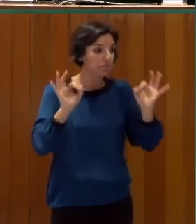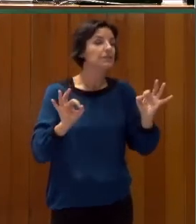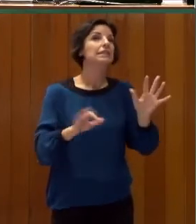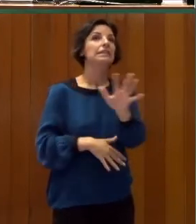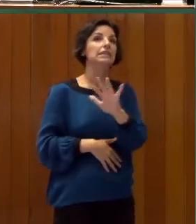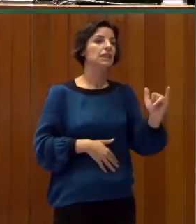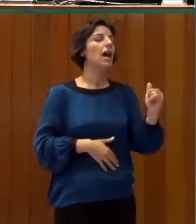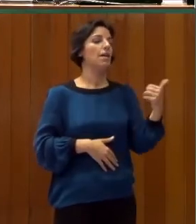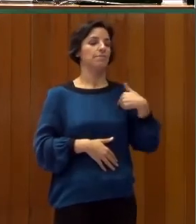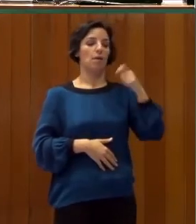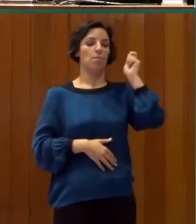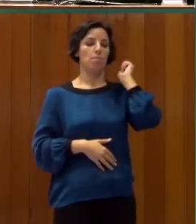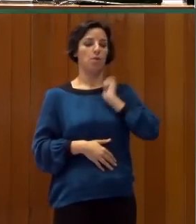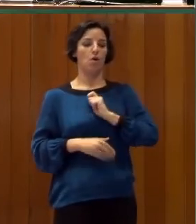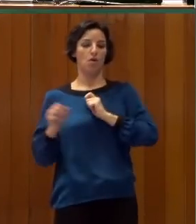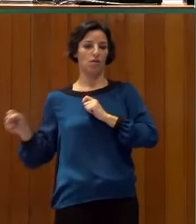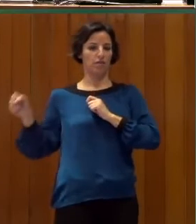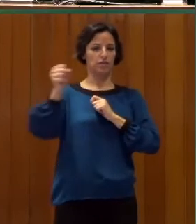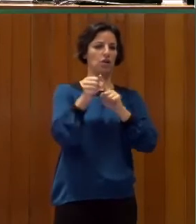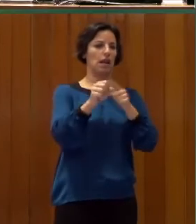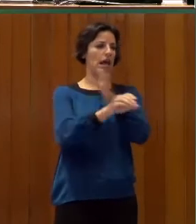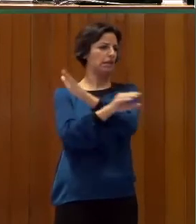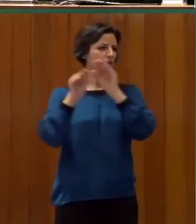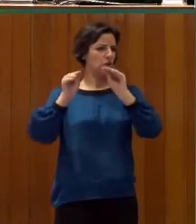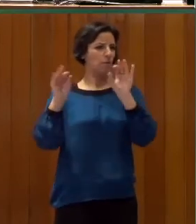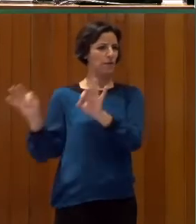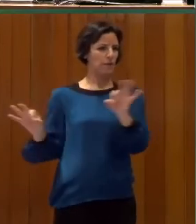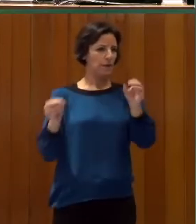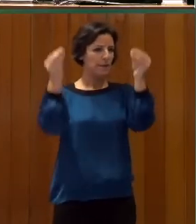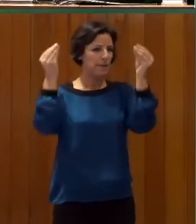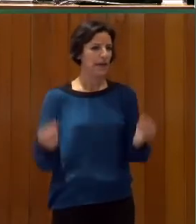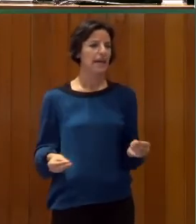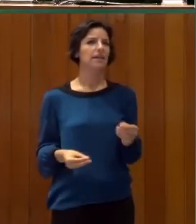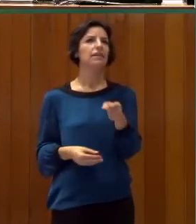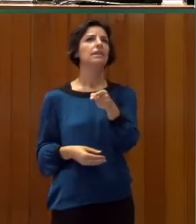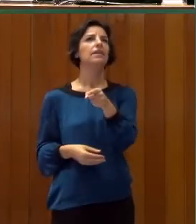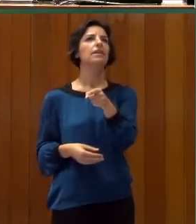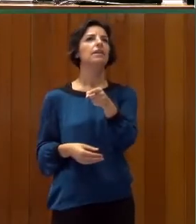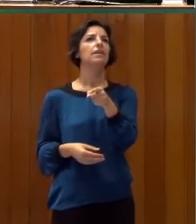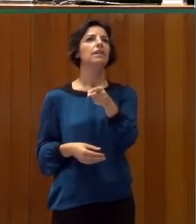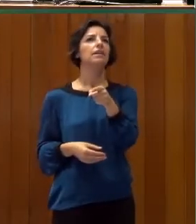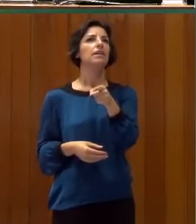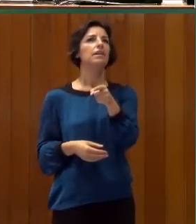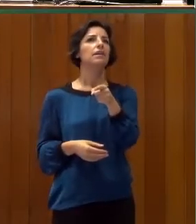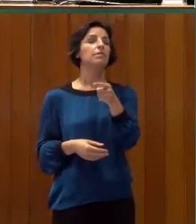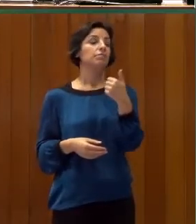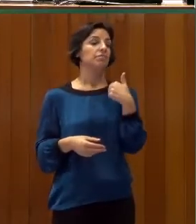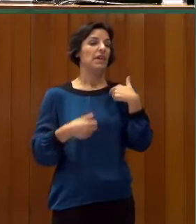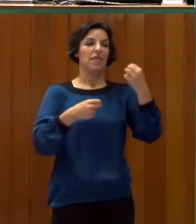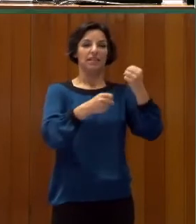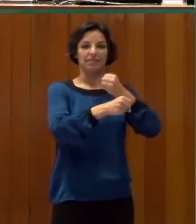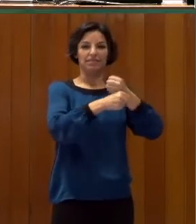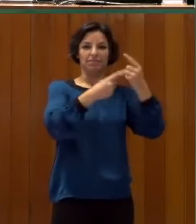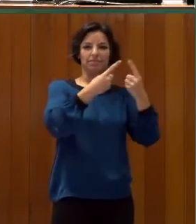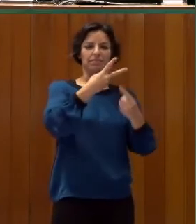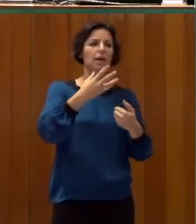un profesional debidamente preparado les aplica las tareas en